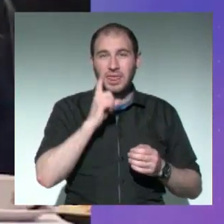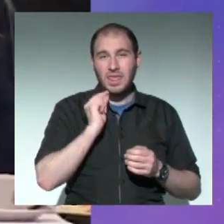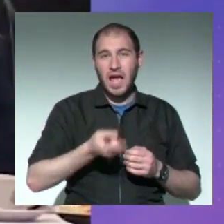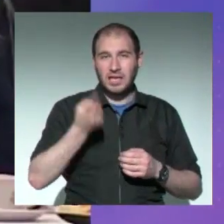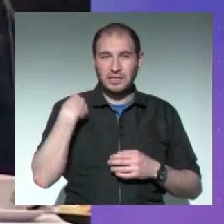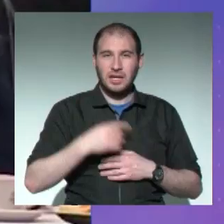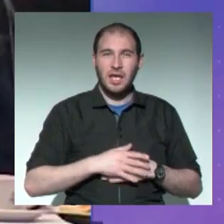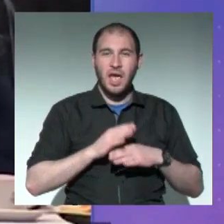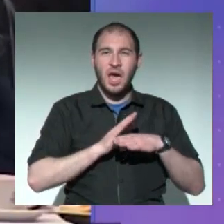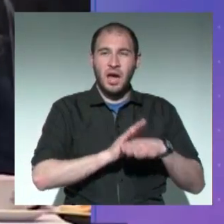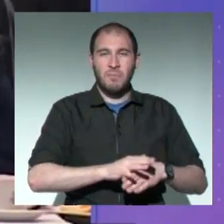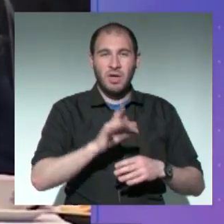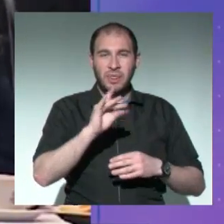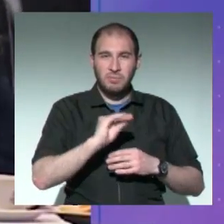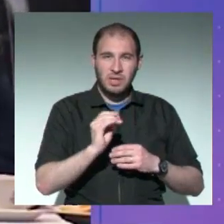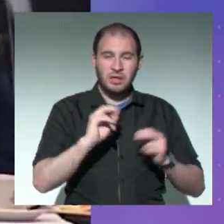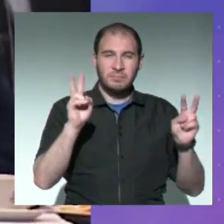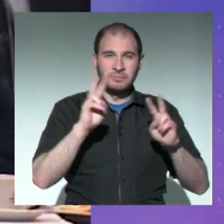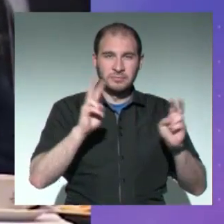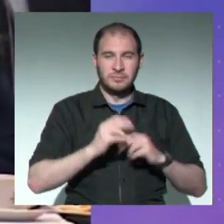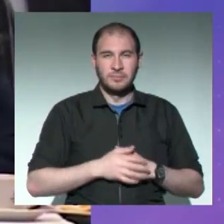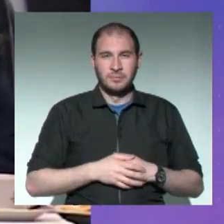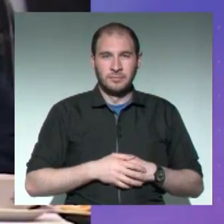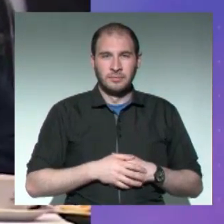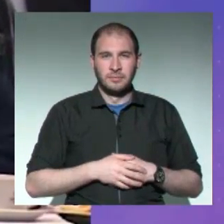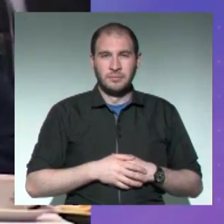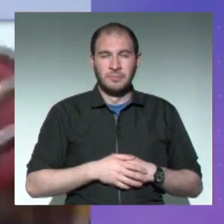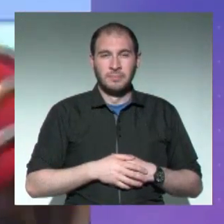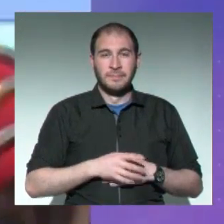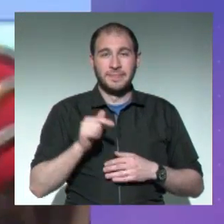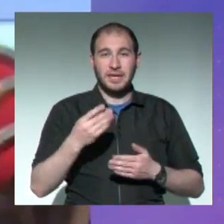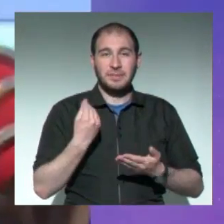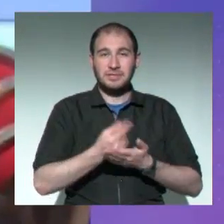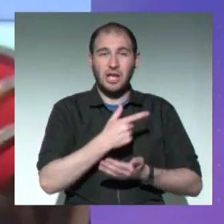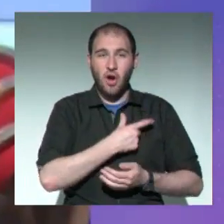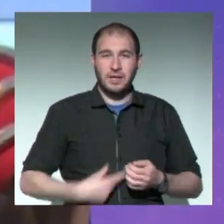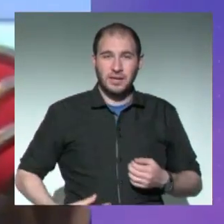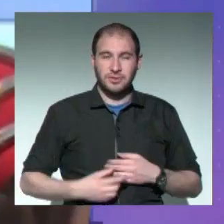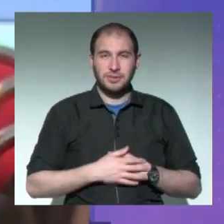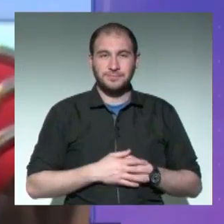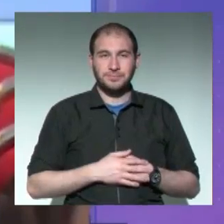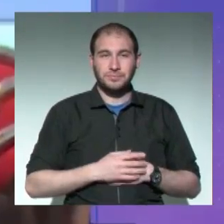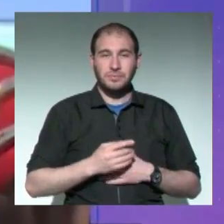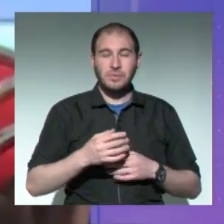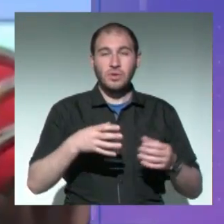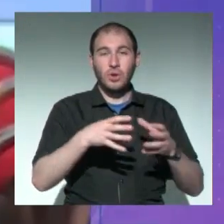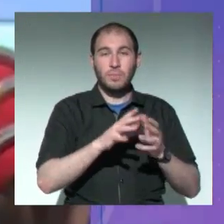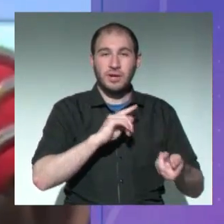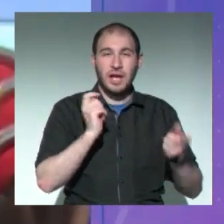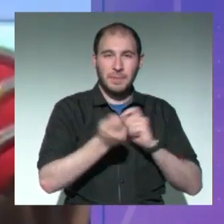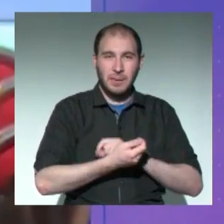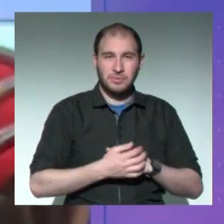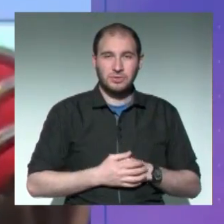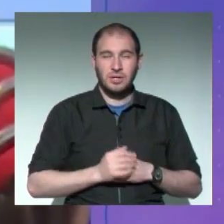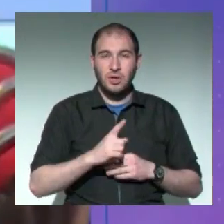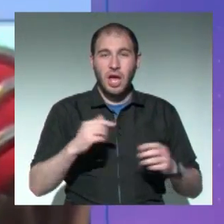de ayer. Con apoyo de los diputados peronistas que actuarán en nombre de los gobernadores, el interbloque de Cambiemos